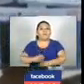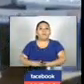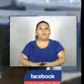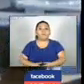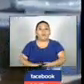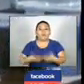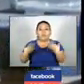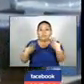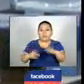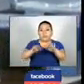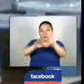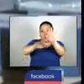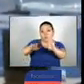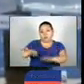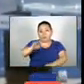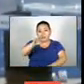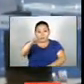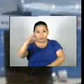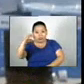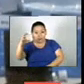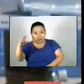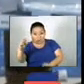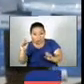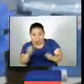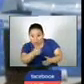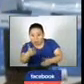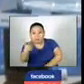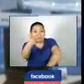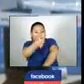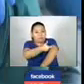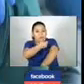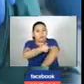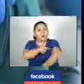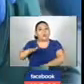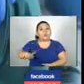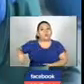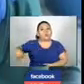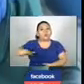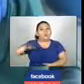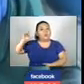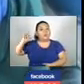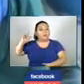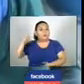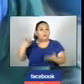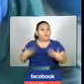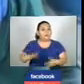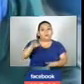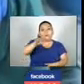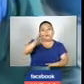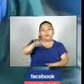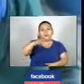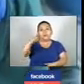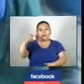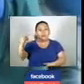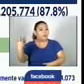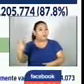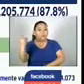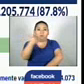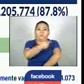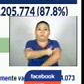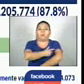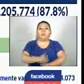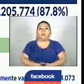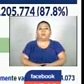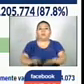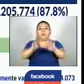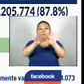las 8.300.000 personas elegibles para recibir la vacuna en el condado de Los Ángeles, un poco más de 5 millones están completamente vacunados.